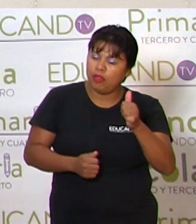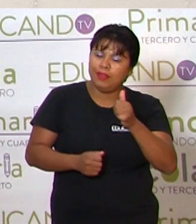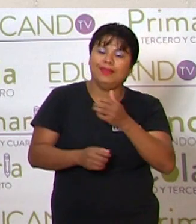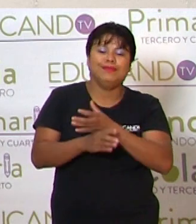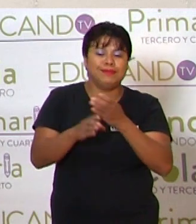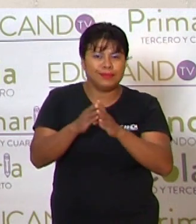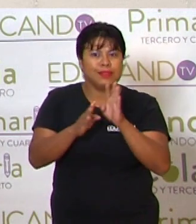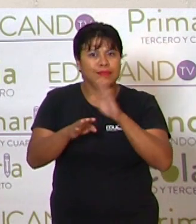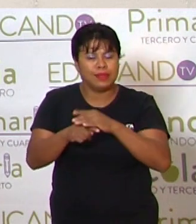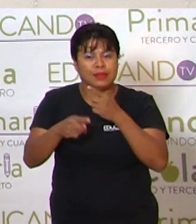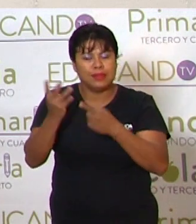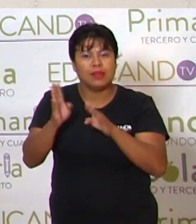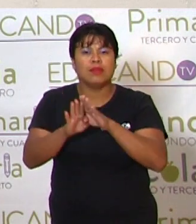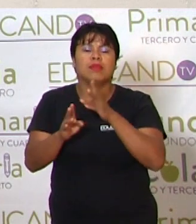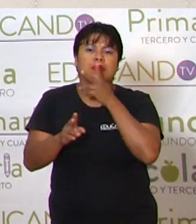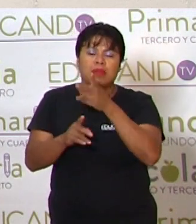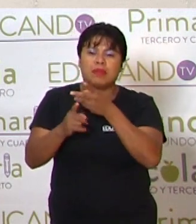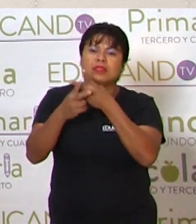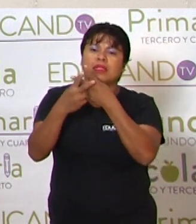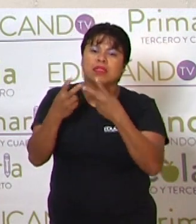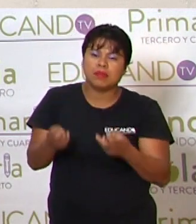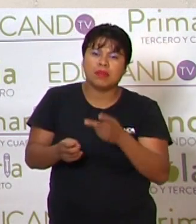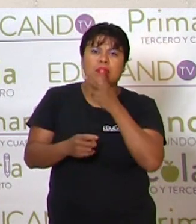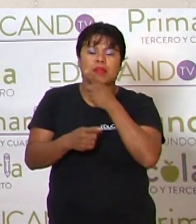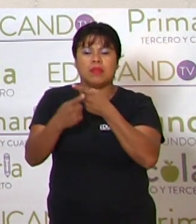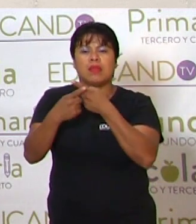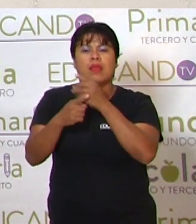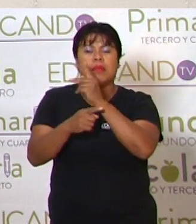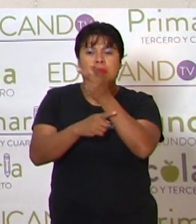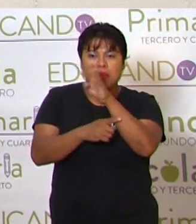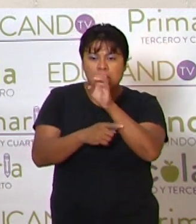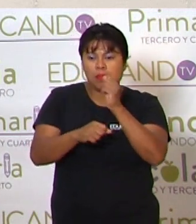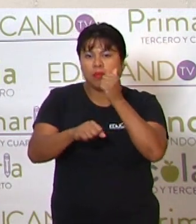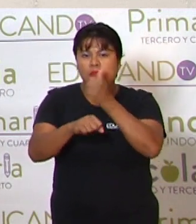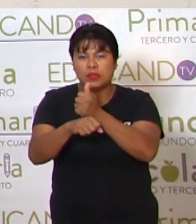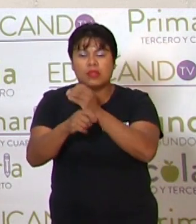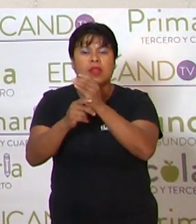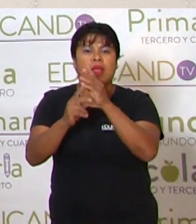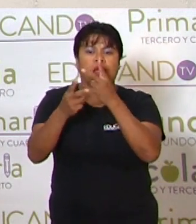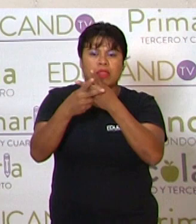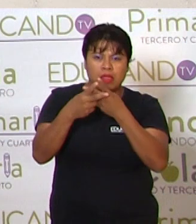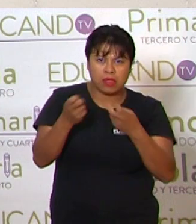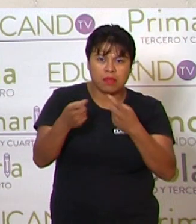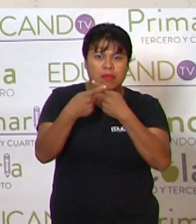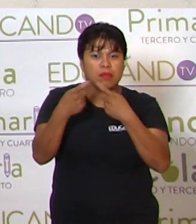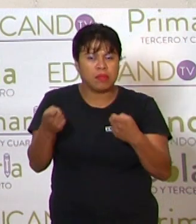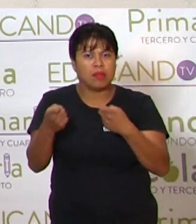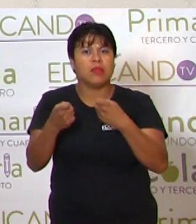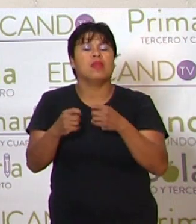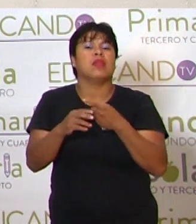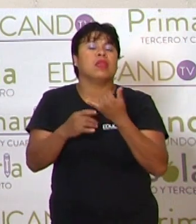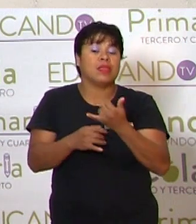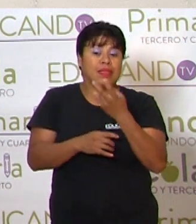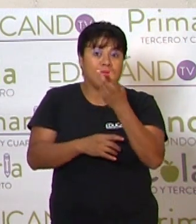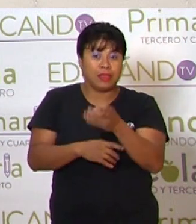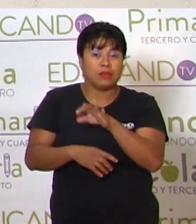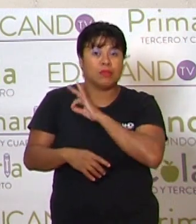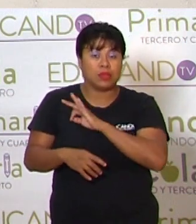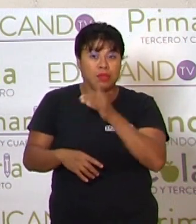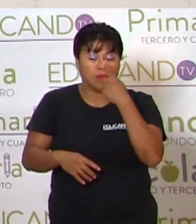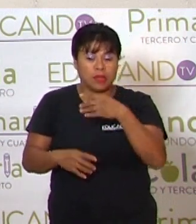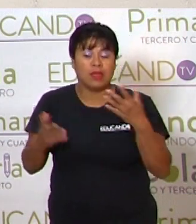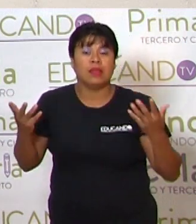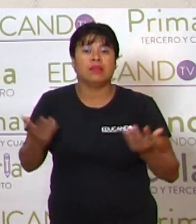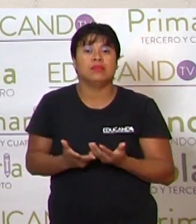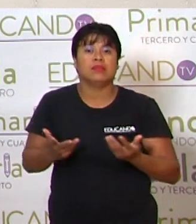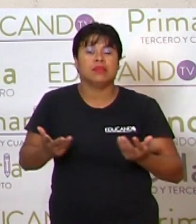otras herramientas más, como son las frases adjetivas, las frases preposicionales, adjetivos, adverbios, y esto va a